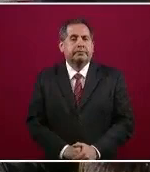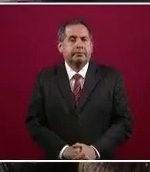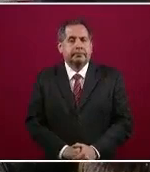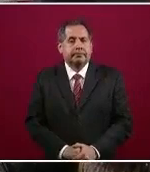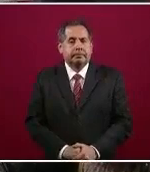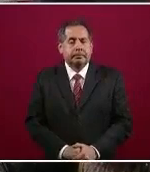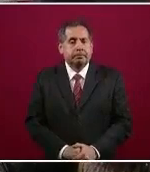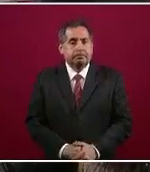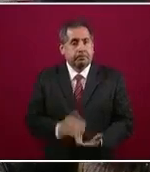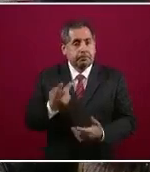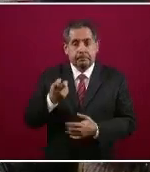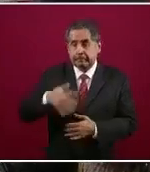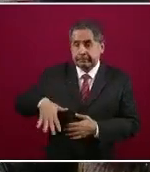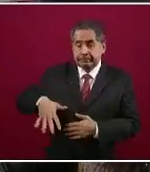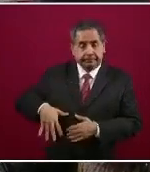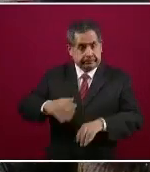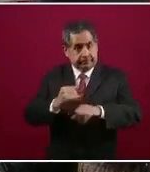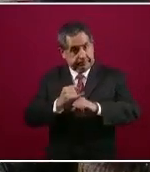la información.